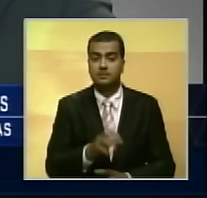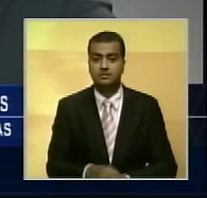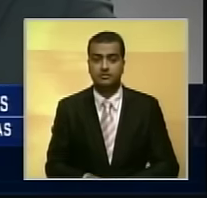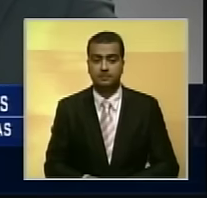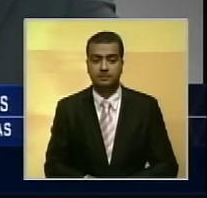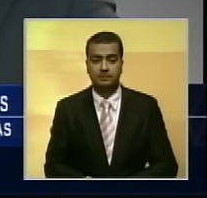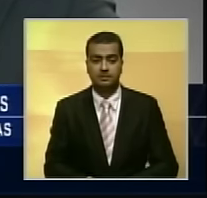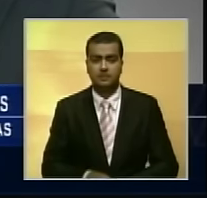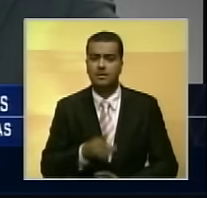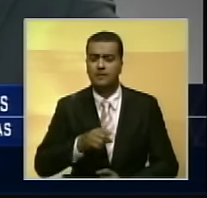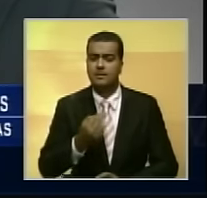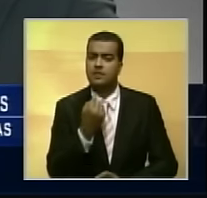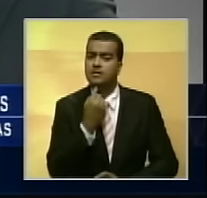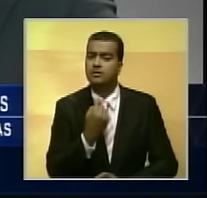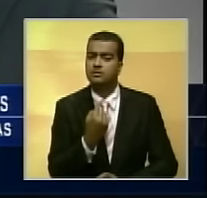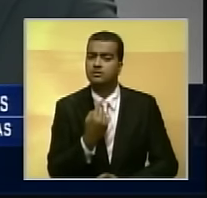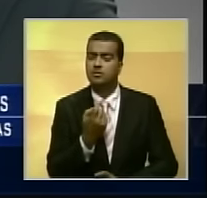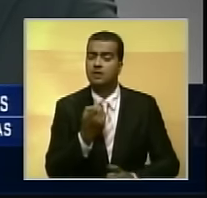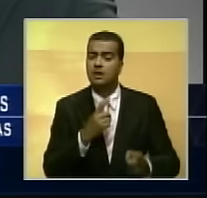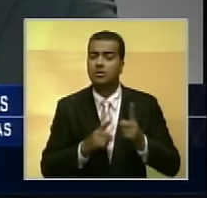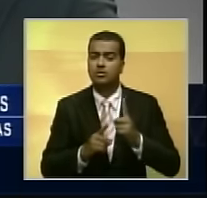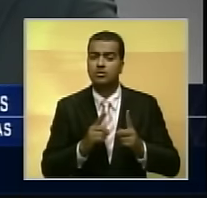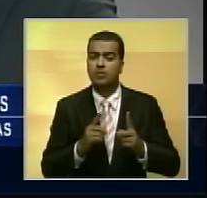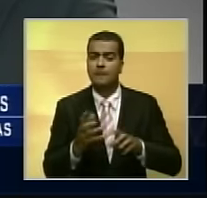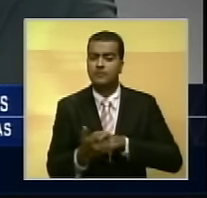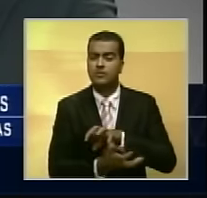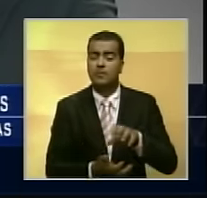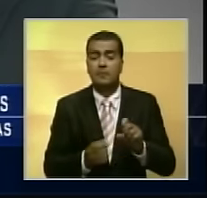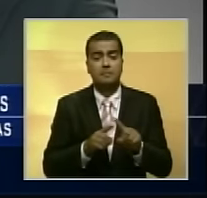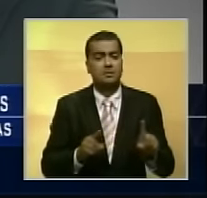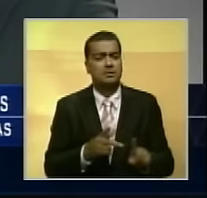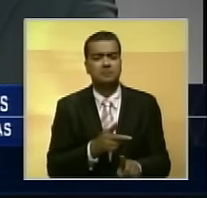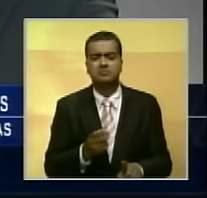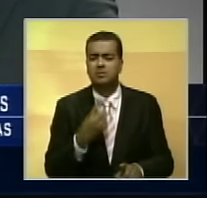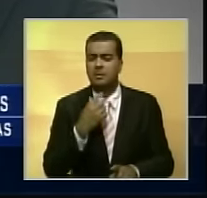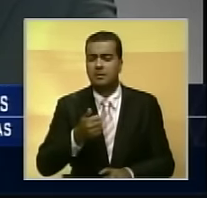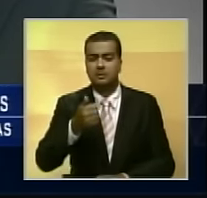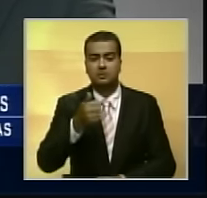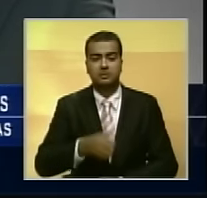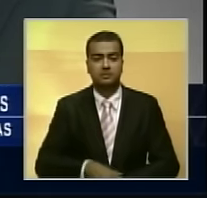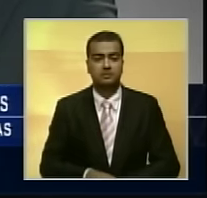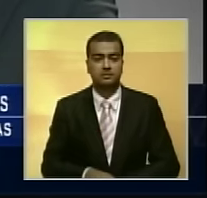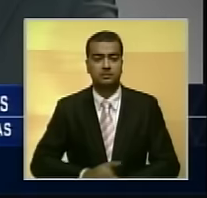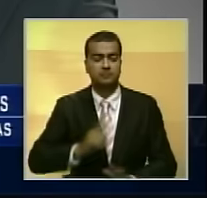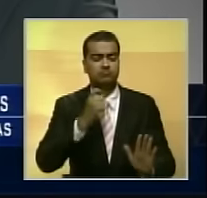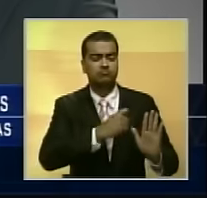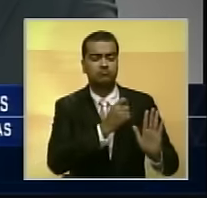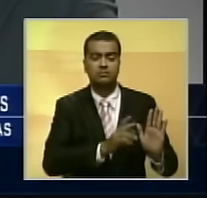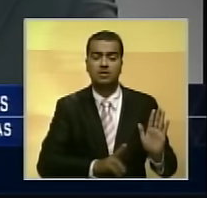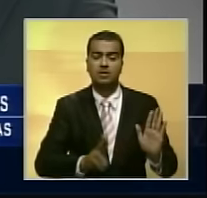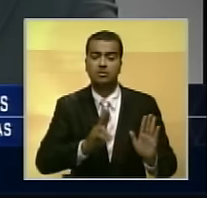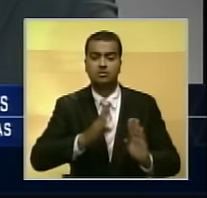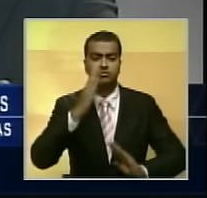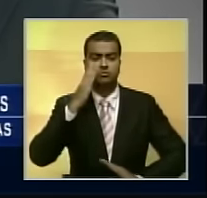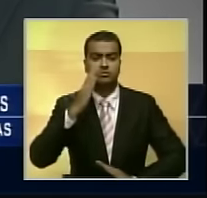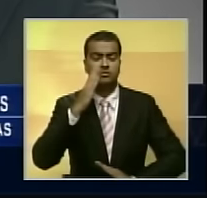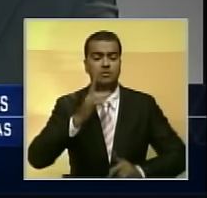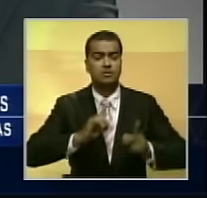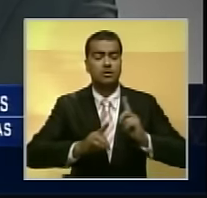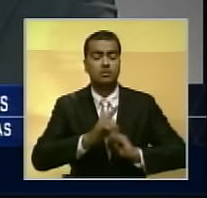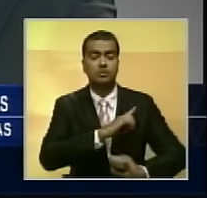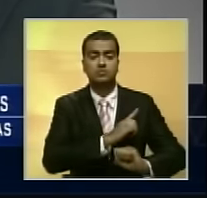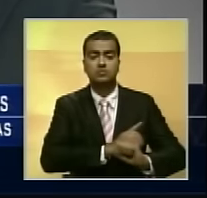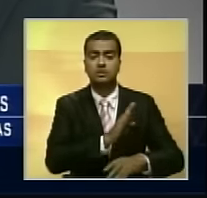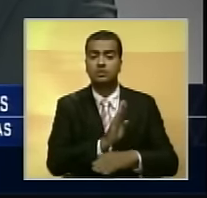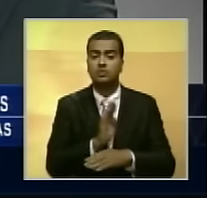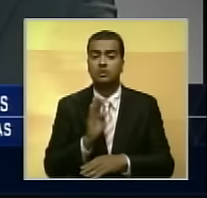Por su parte, indicó que existieron distintos focos de violencia, pero que no pasaron a mayores. Condenó el uso de la fuerza por parte de algunos funcionarios